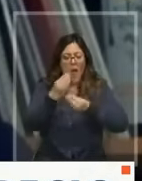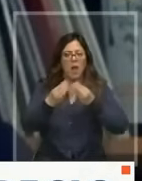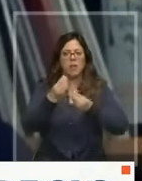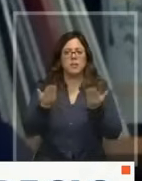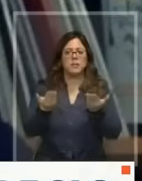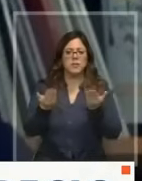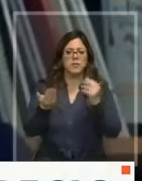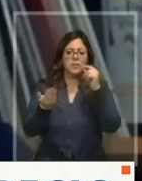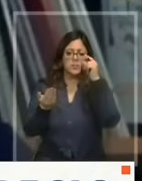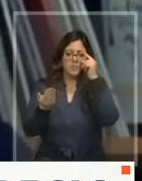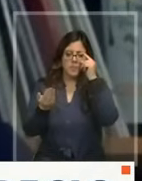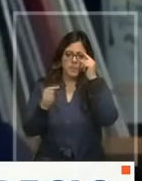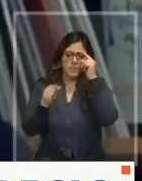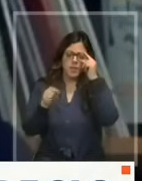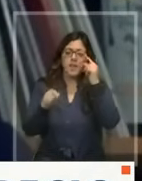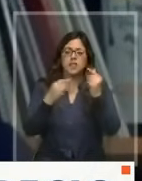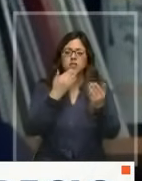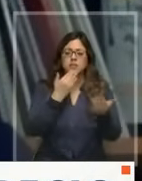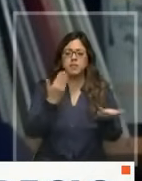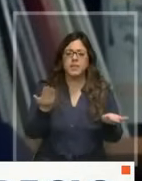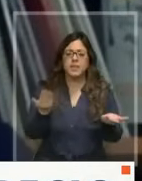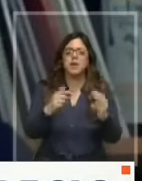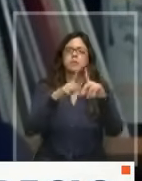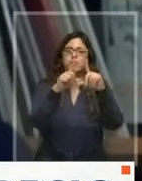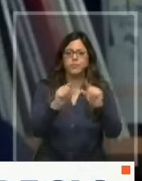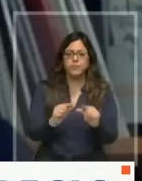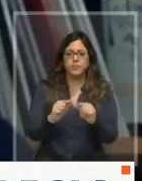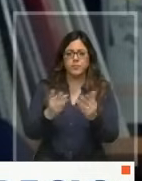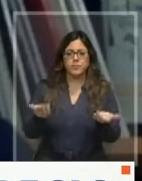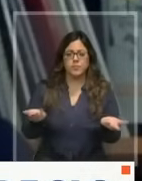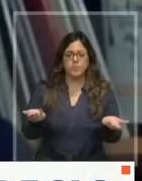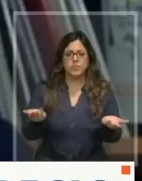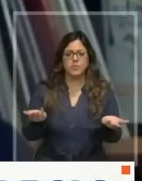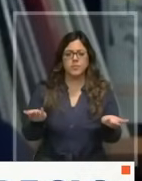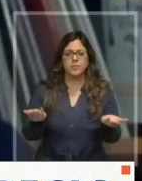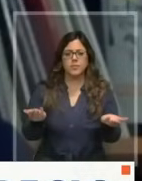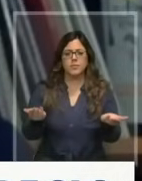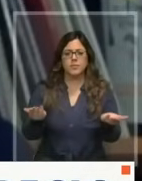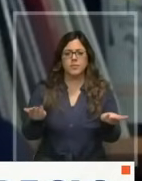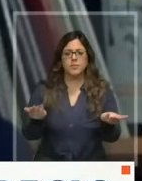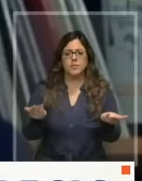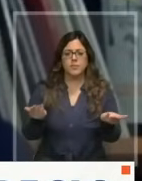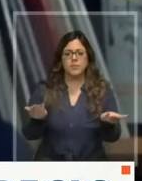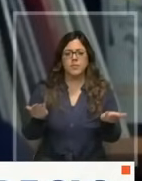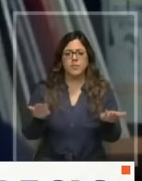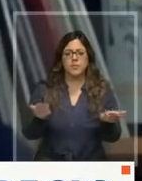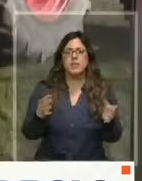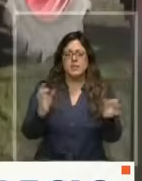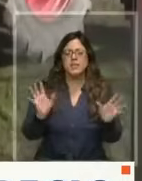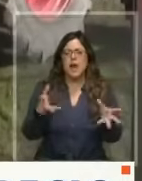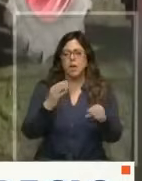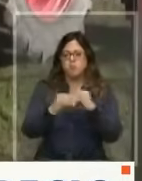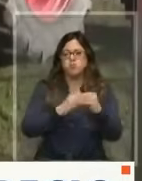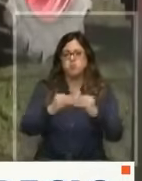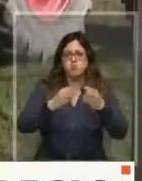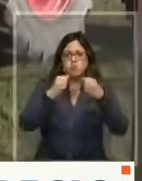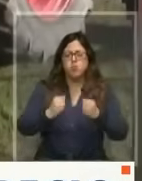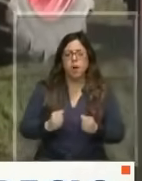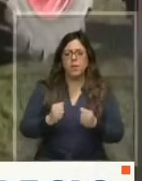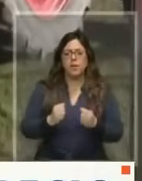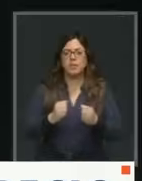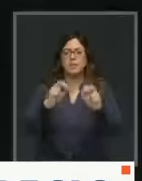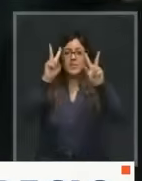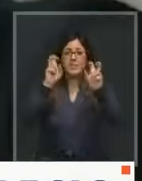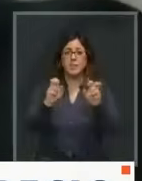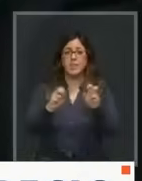y eso ha ido disminuyendo, por lo cual hace más posible la producción. Si le sumamos el fin